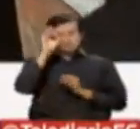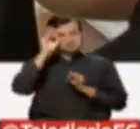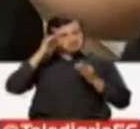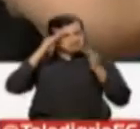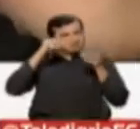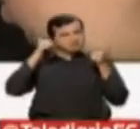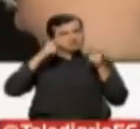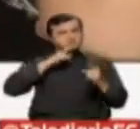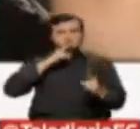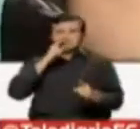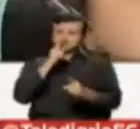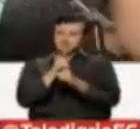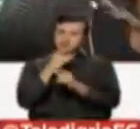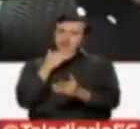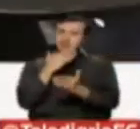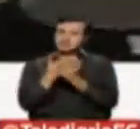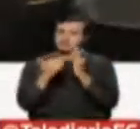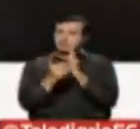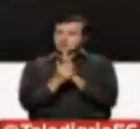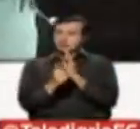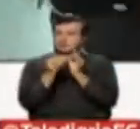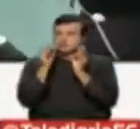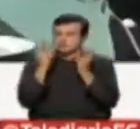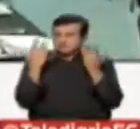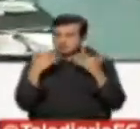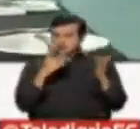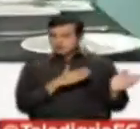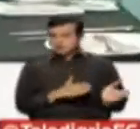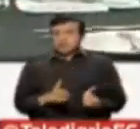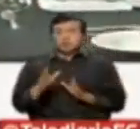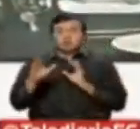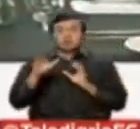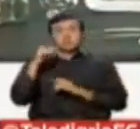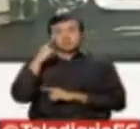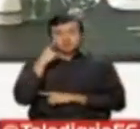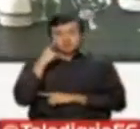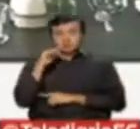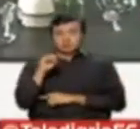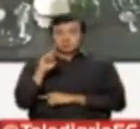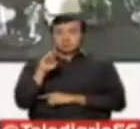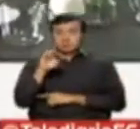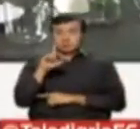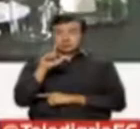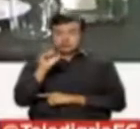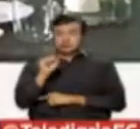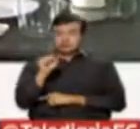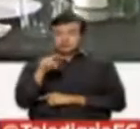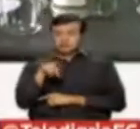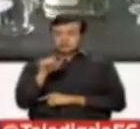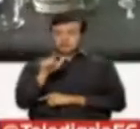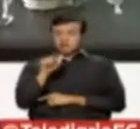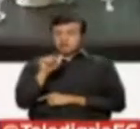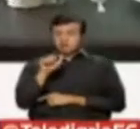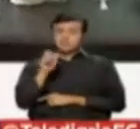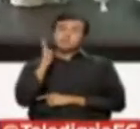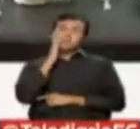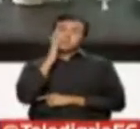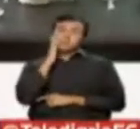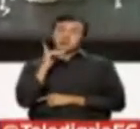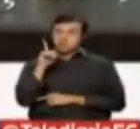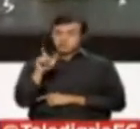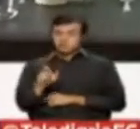atención gracias a la capacitación que ha tenido también voy a conversar comerciales palacios quién es la madre de uno de los